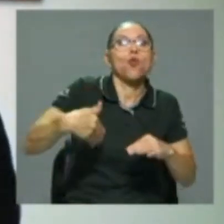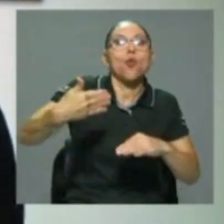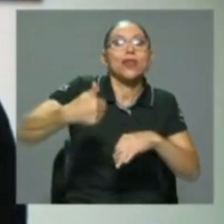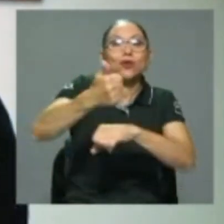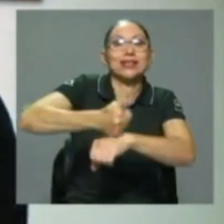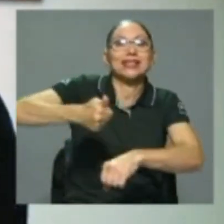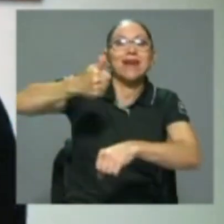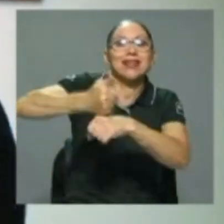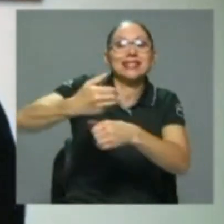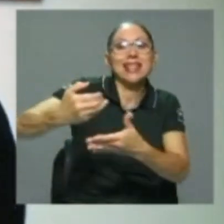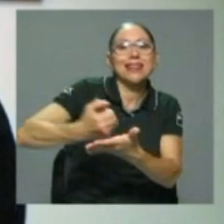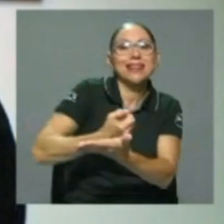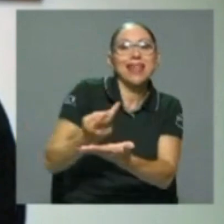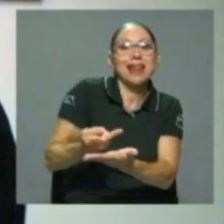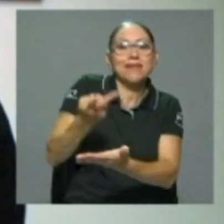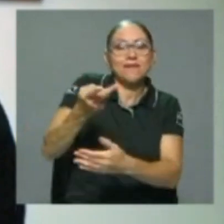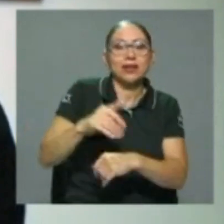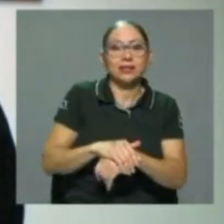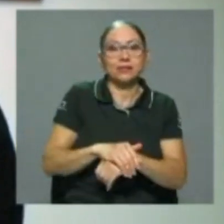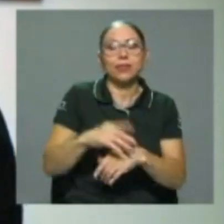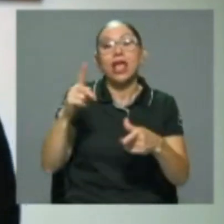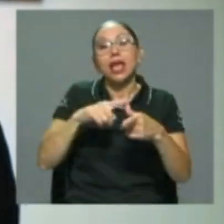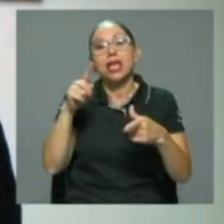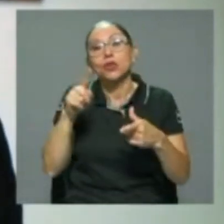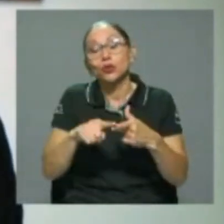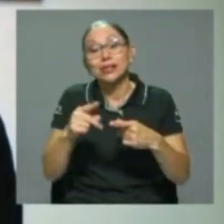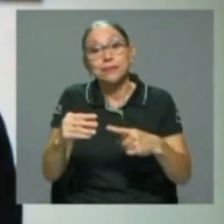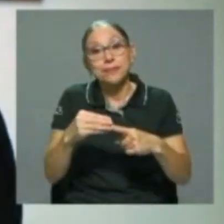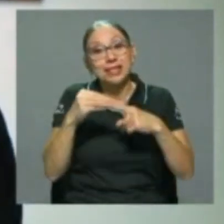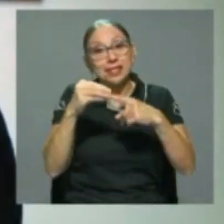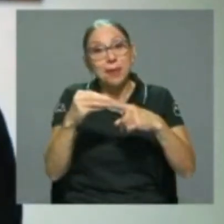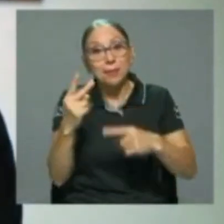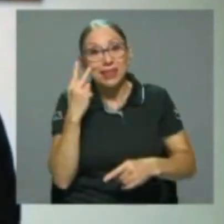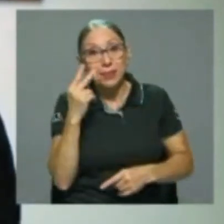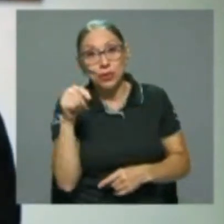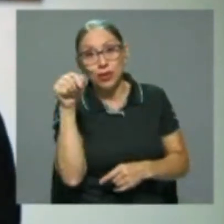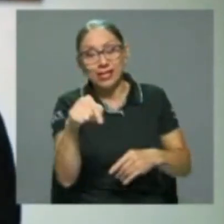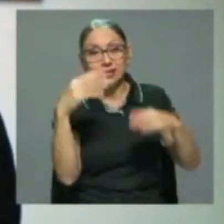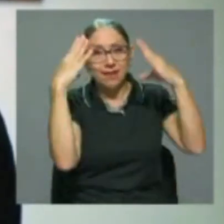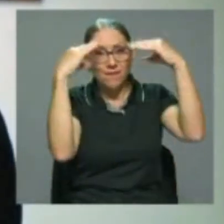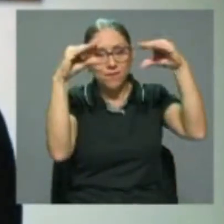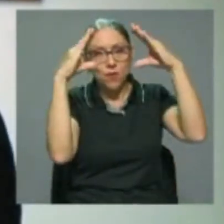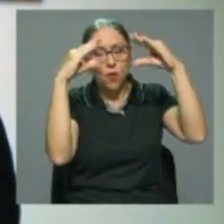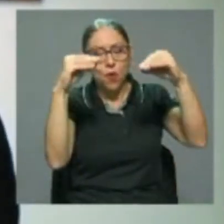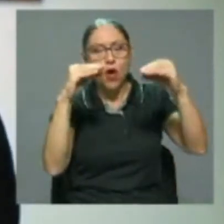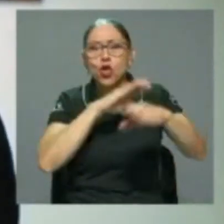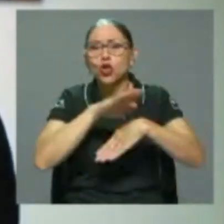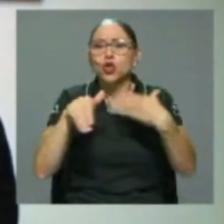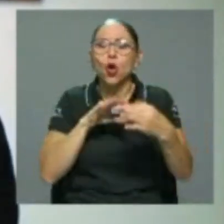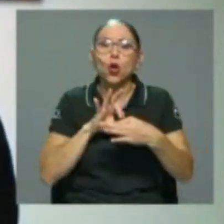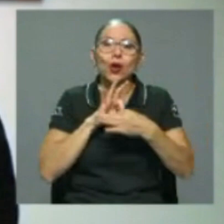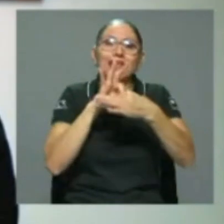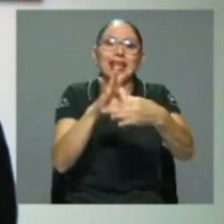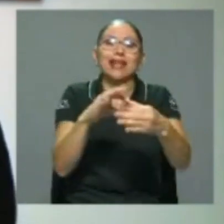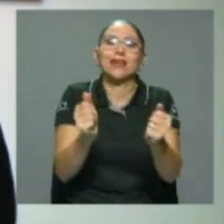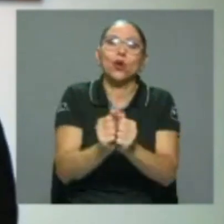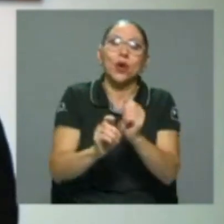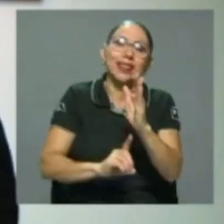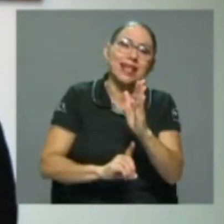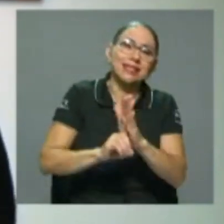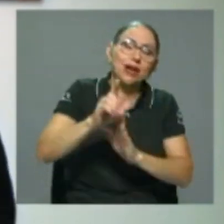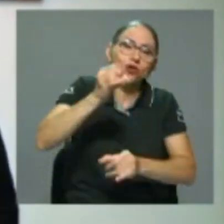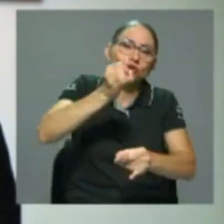Entonces, fijándose principalmente en ese detalle, en todo lo que tiene que ver con el desarrollo institucional de